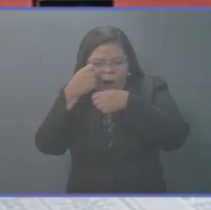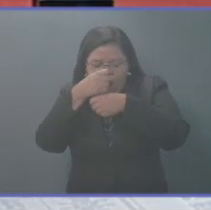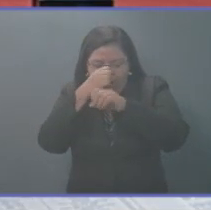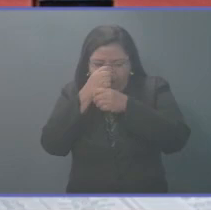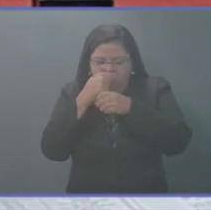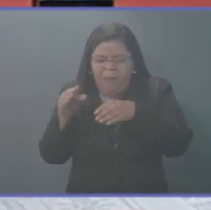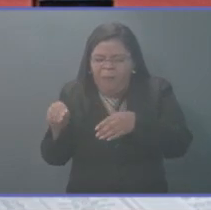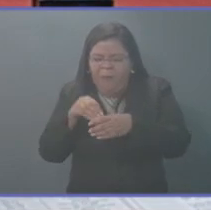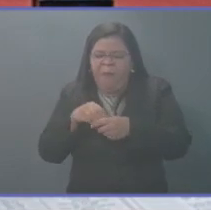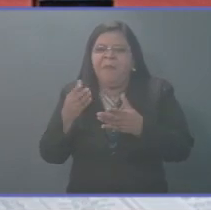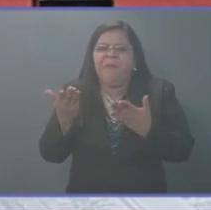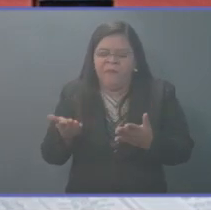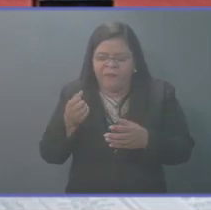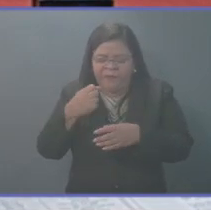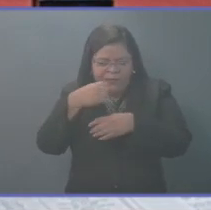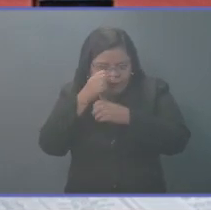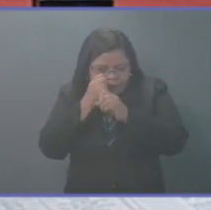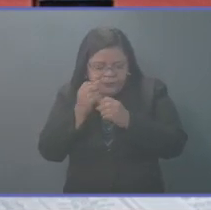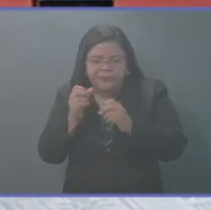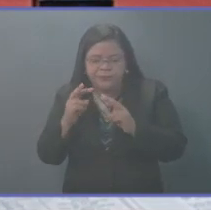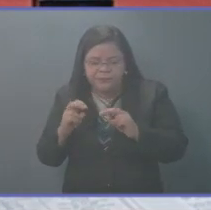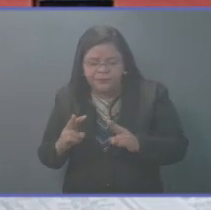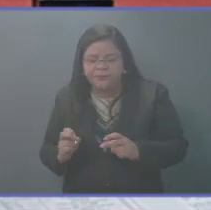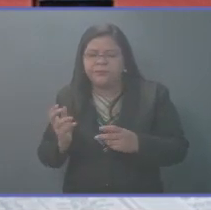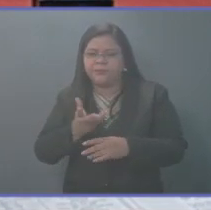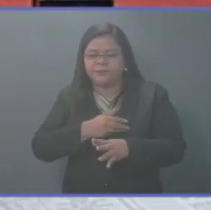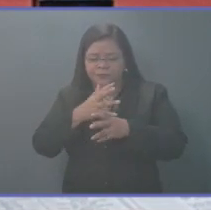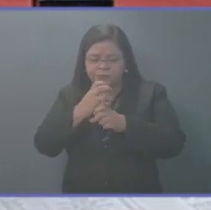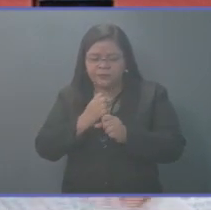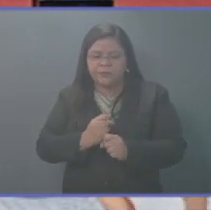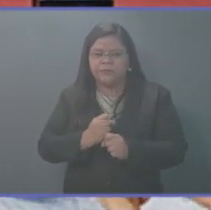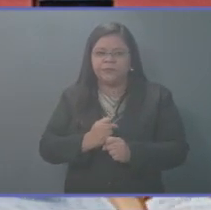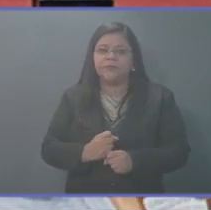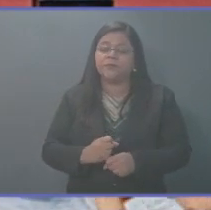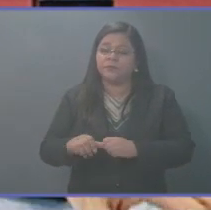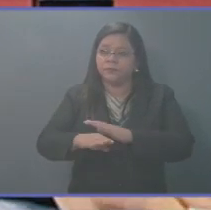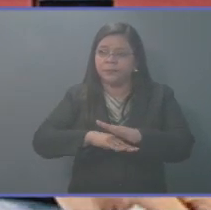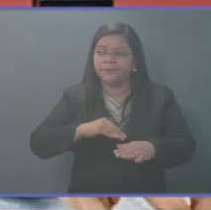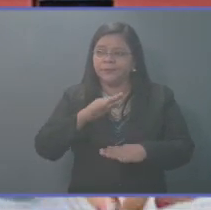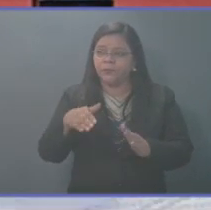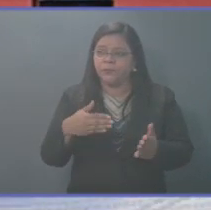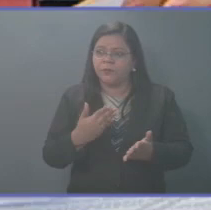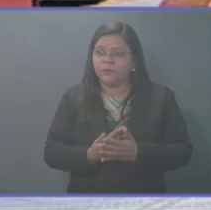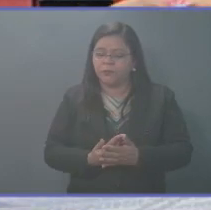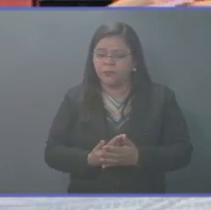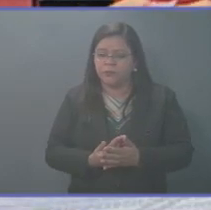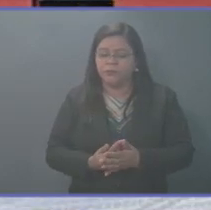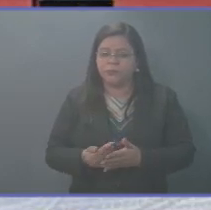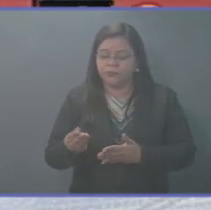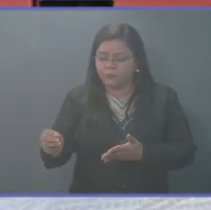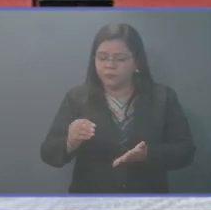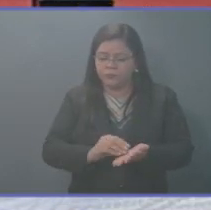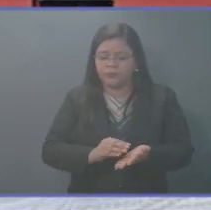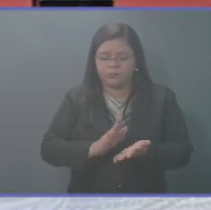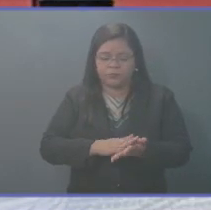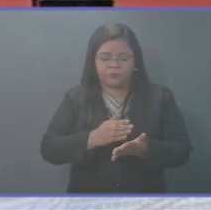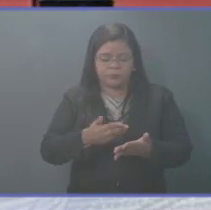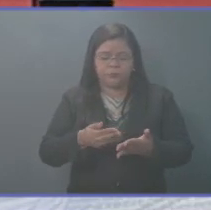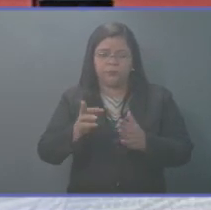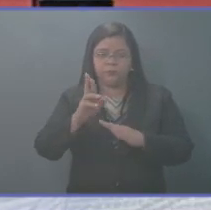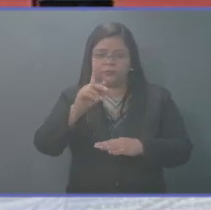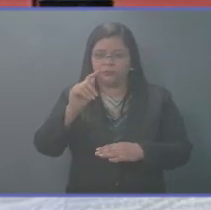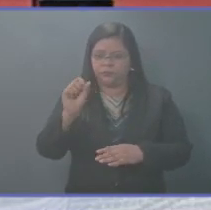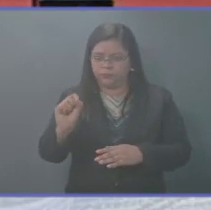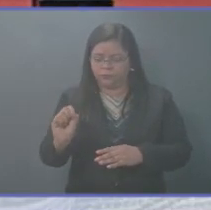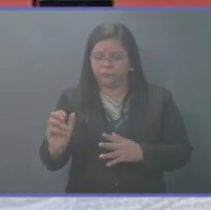para poder analizarlas y estar garantizando que con base a los parámetros que nos dicta el rts que está